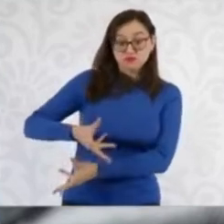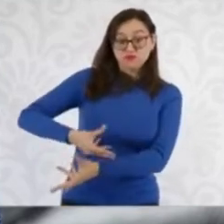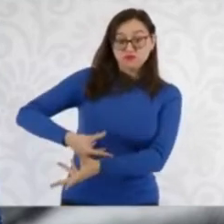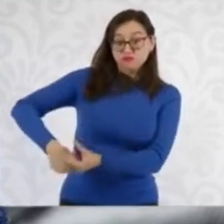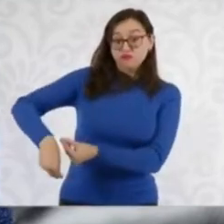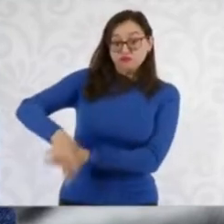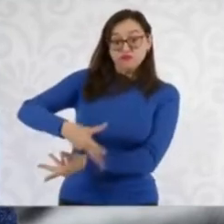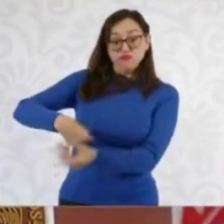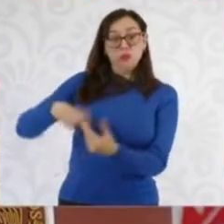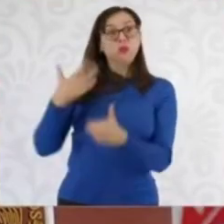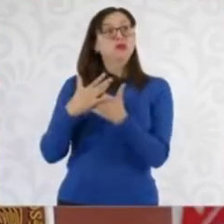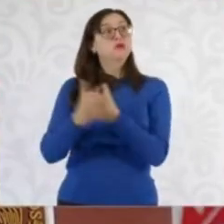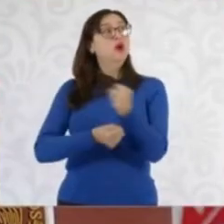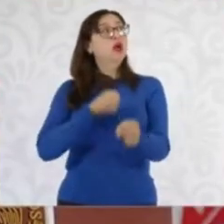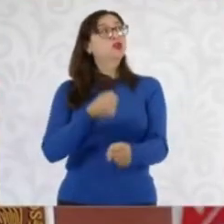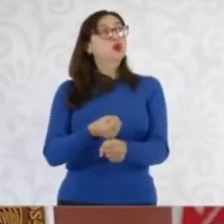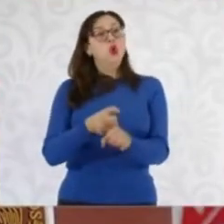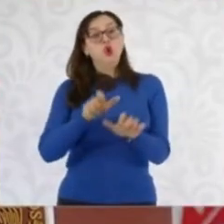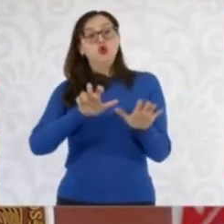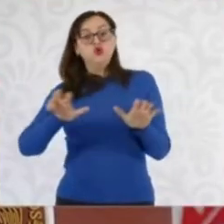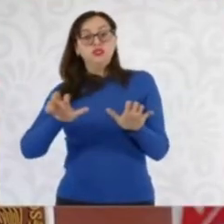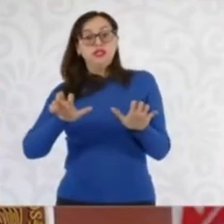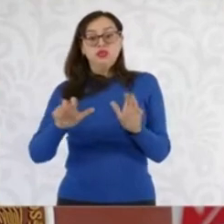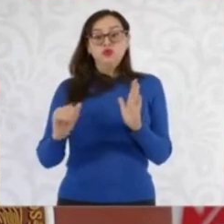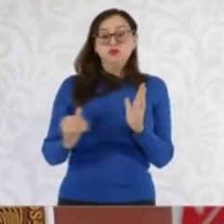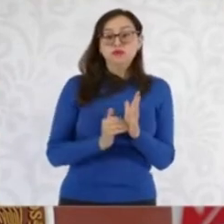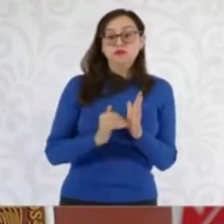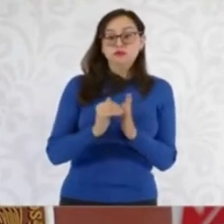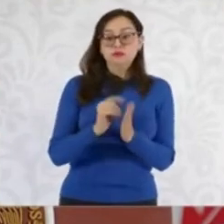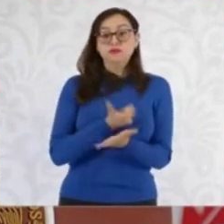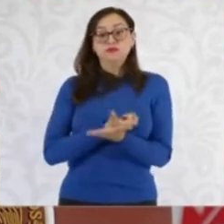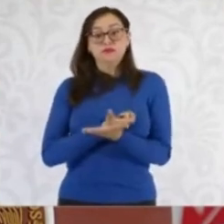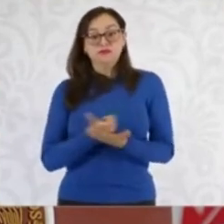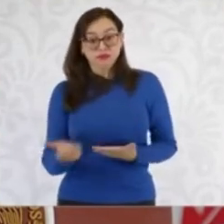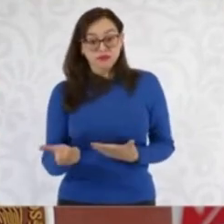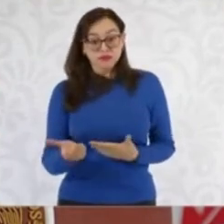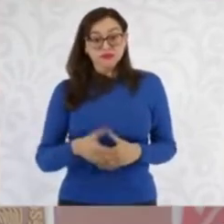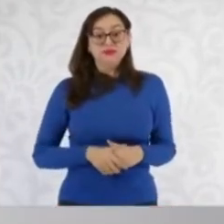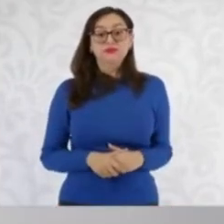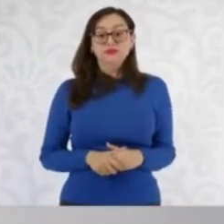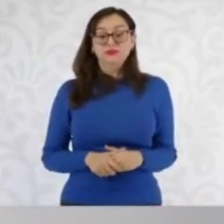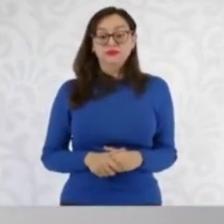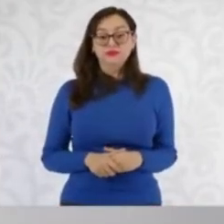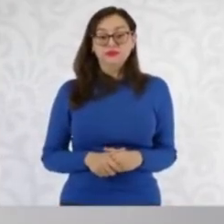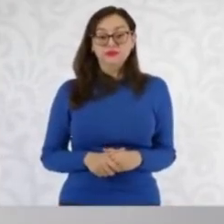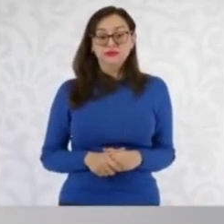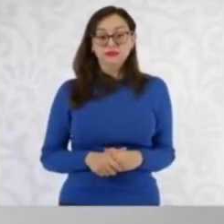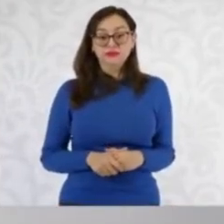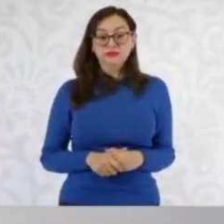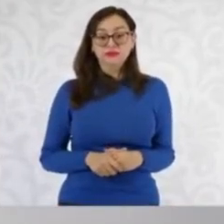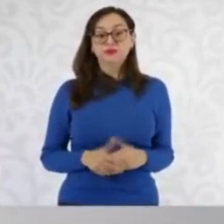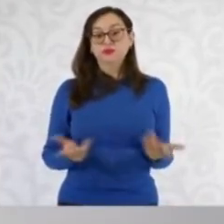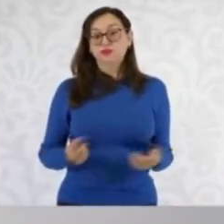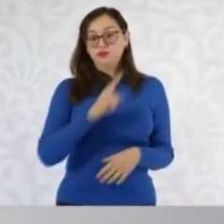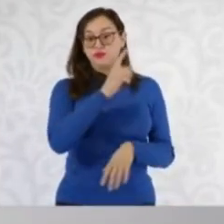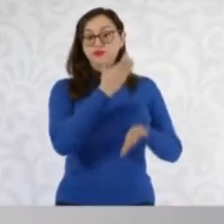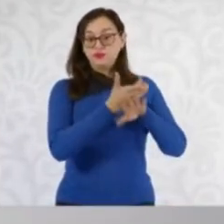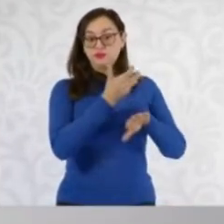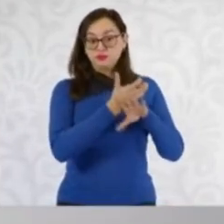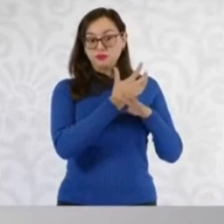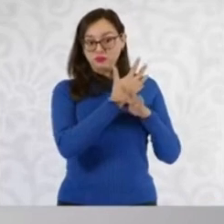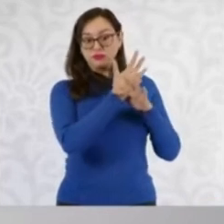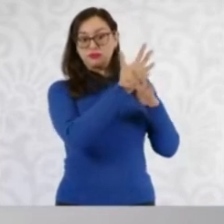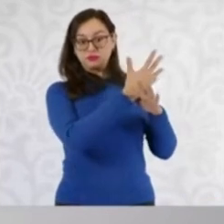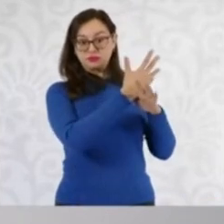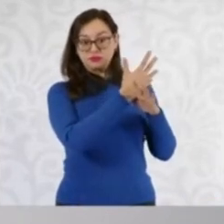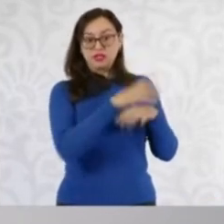pesos que van, estamos hablando, así como lo contabilizan en Estados Unidos, por ejemplo, que nosotros los miles